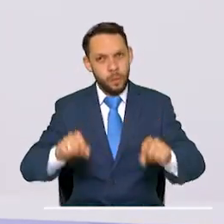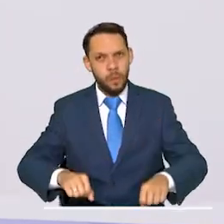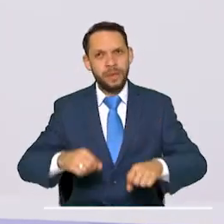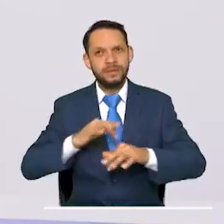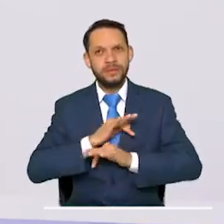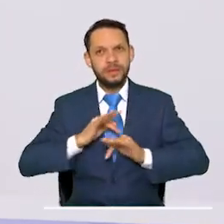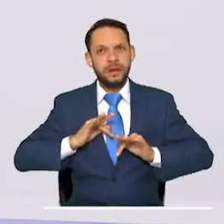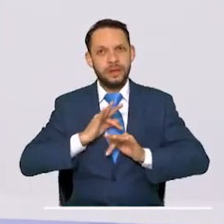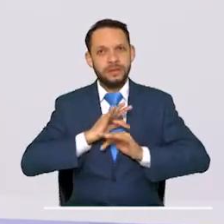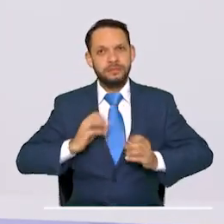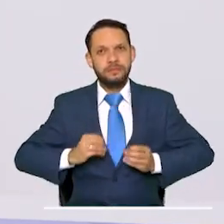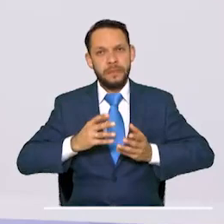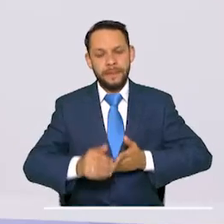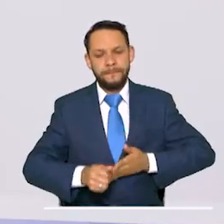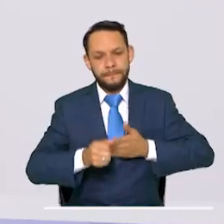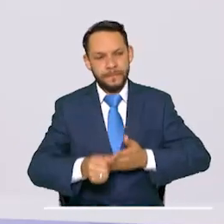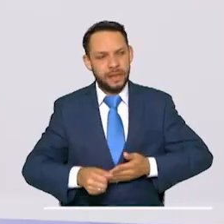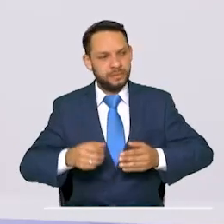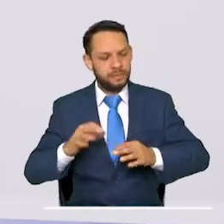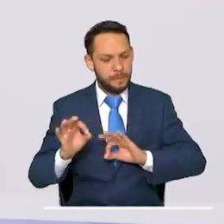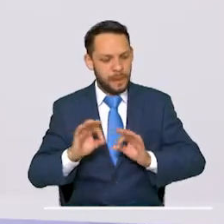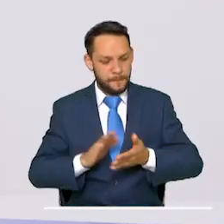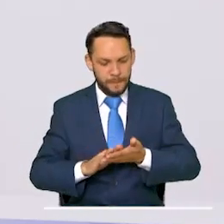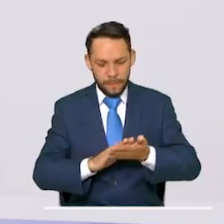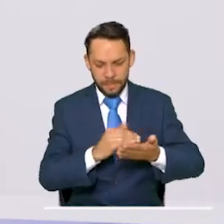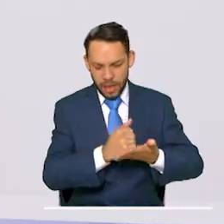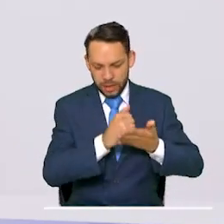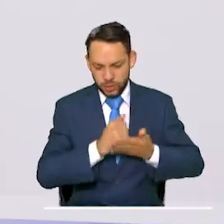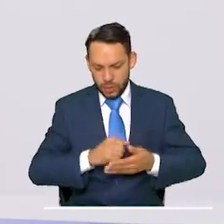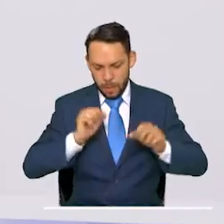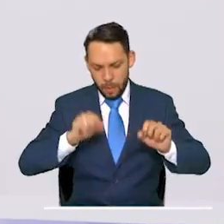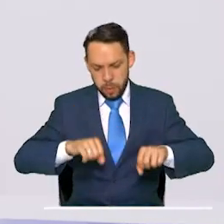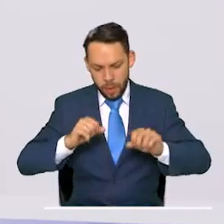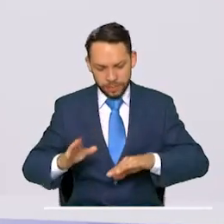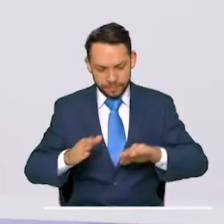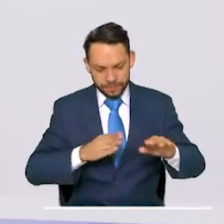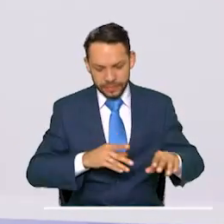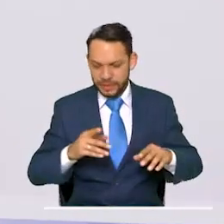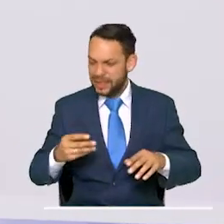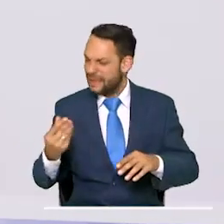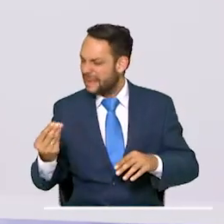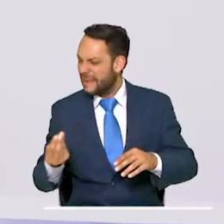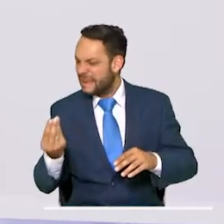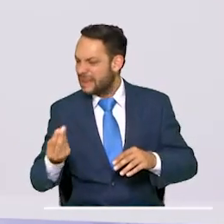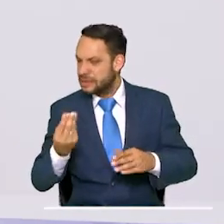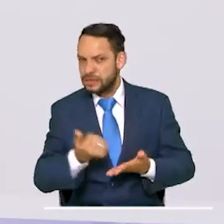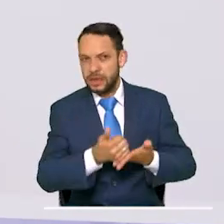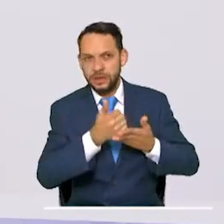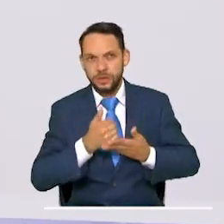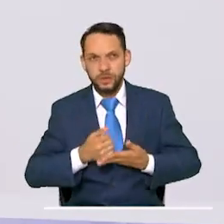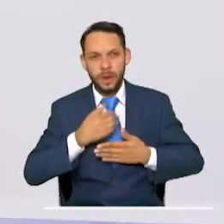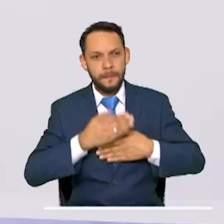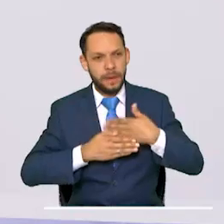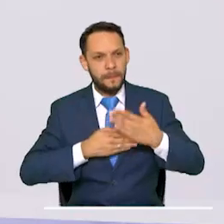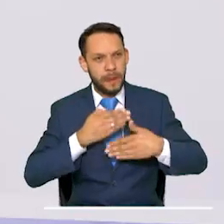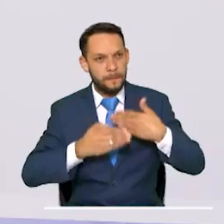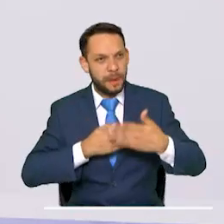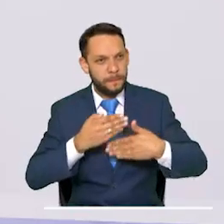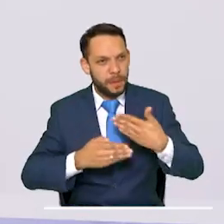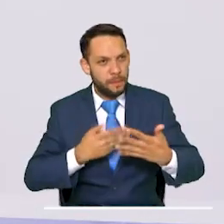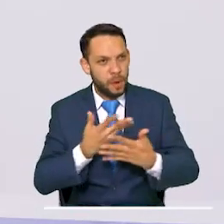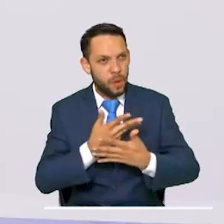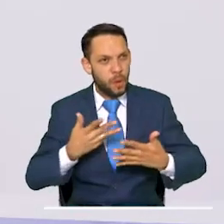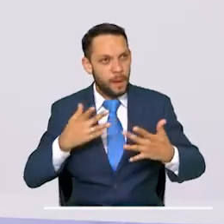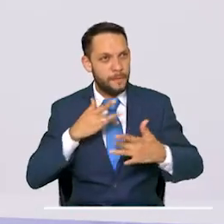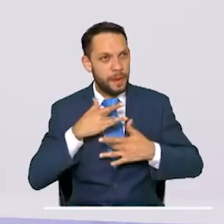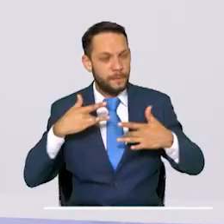frente a los neurotransmisores que libera también ayuda a ese proceso de liberación y de